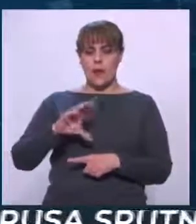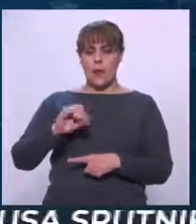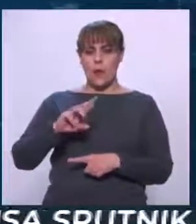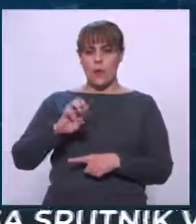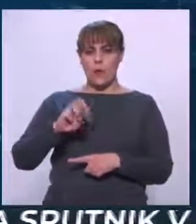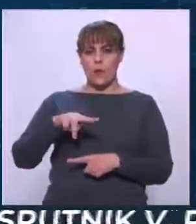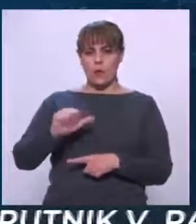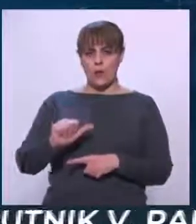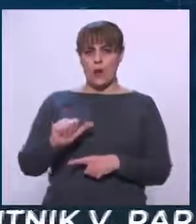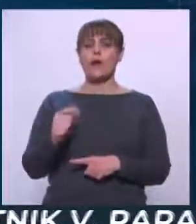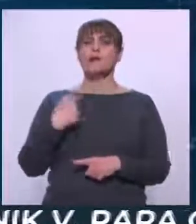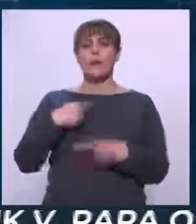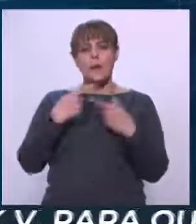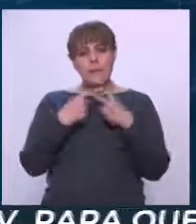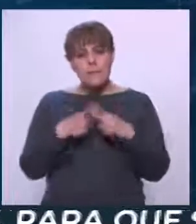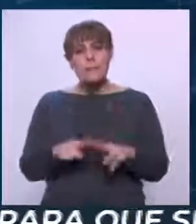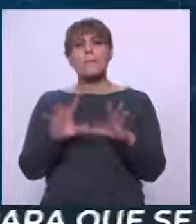ya